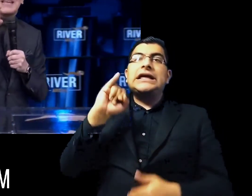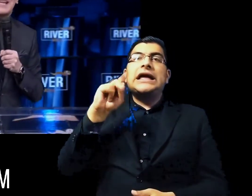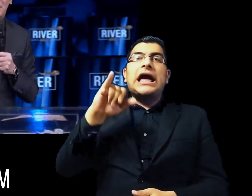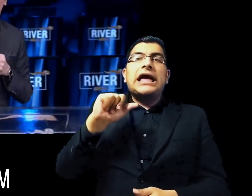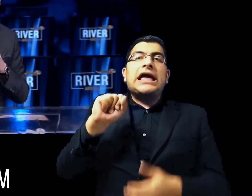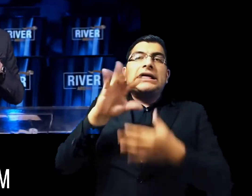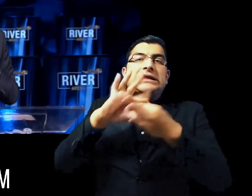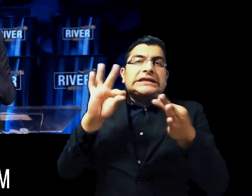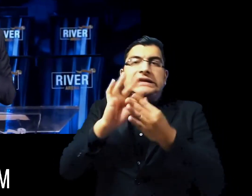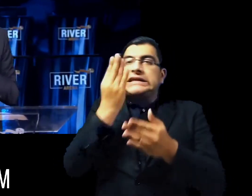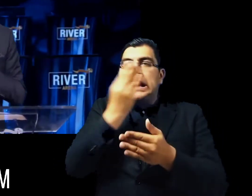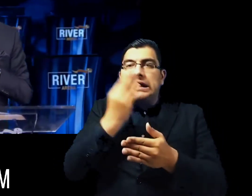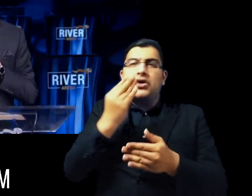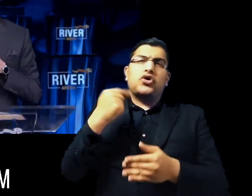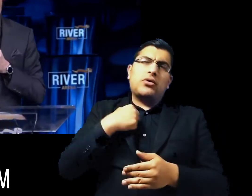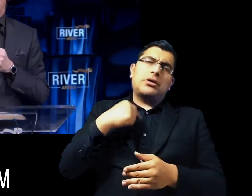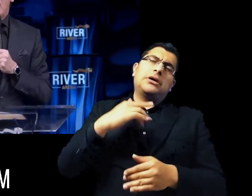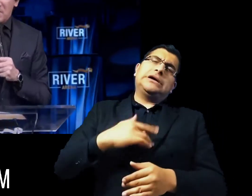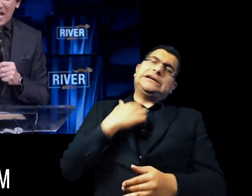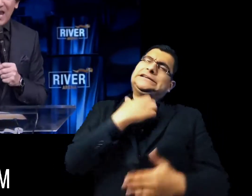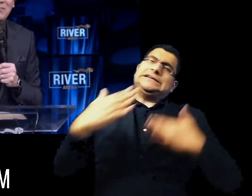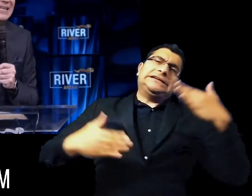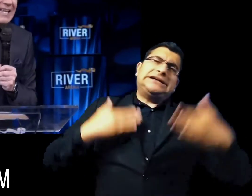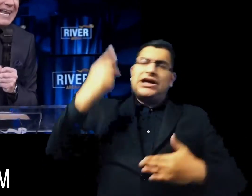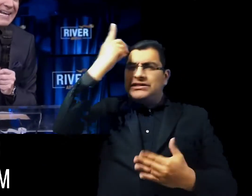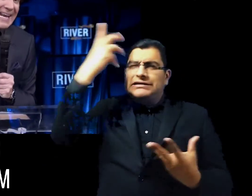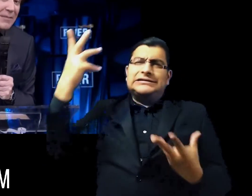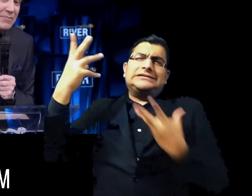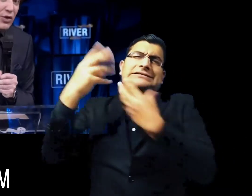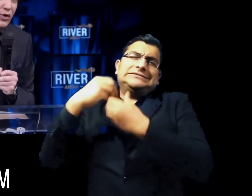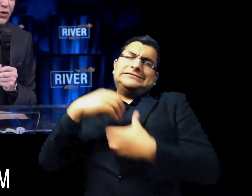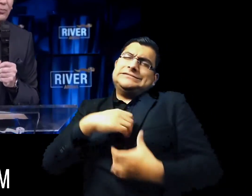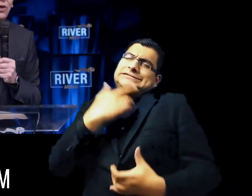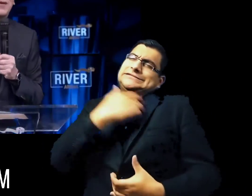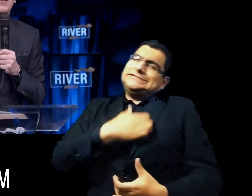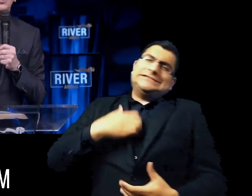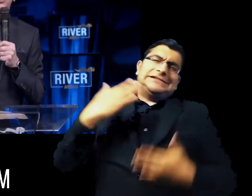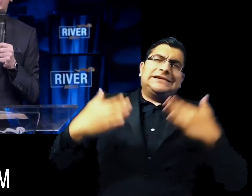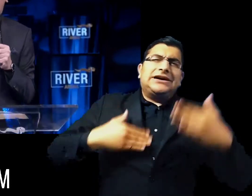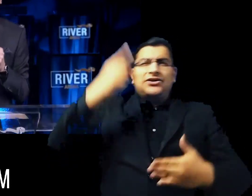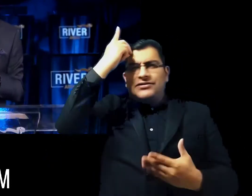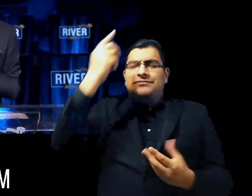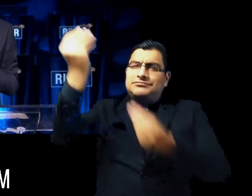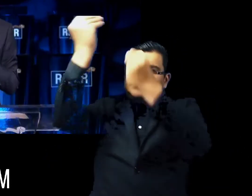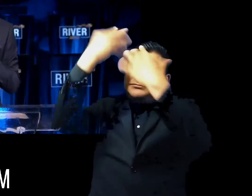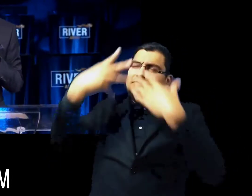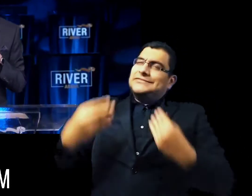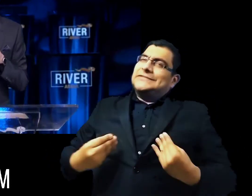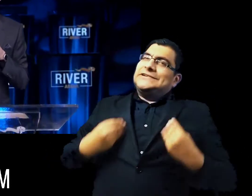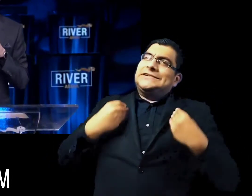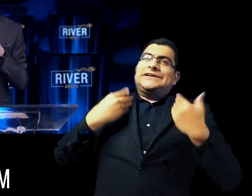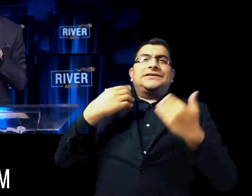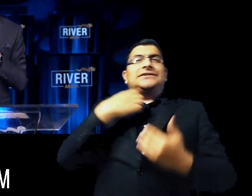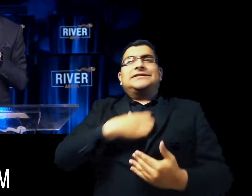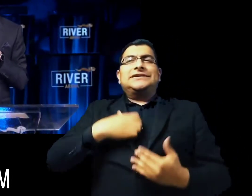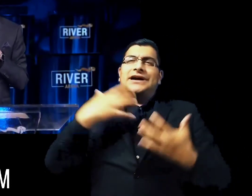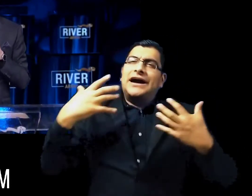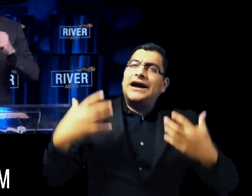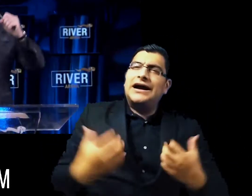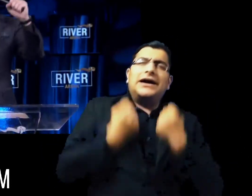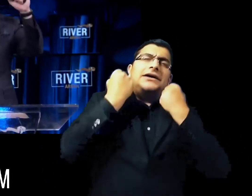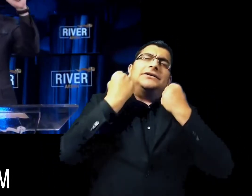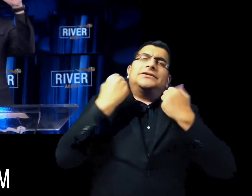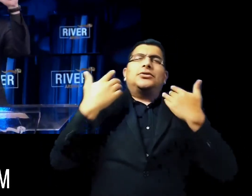gran manera me gozaré en Jehová. Mi alma se alegrará en mi Dios porque me vistió con vestiduras de